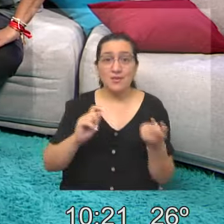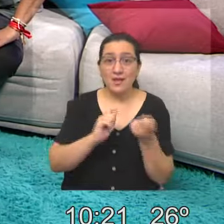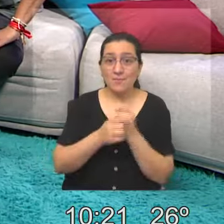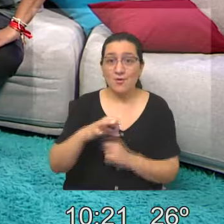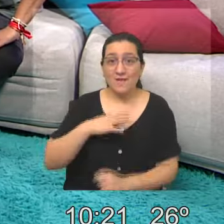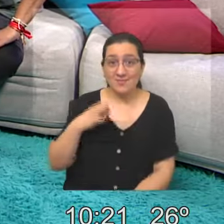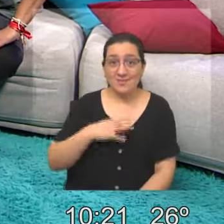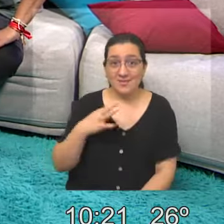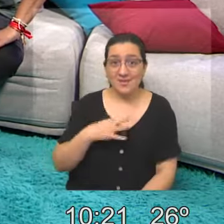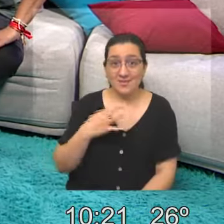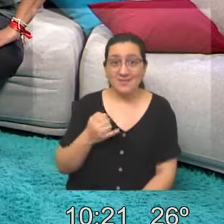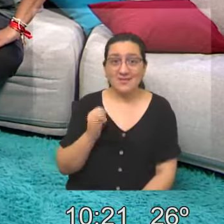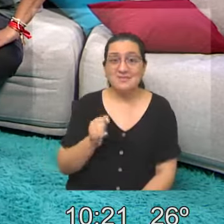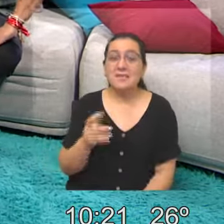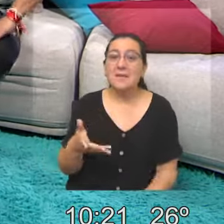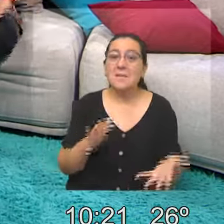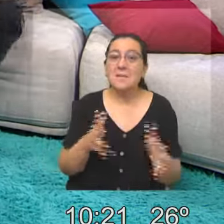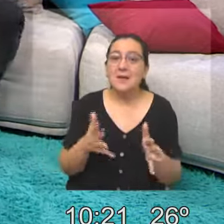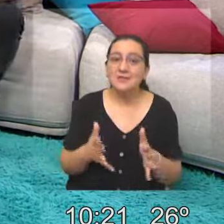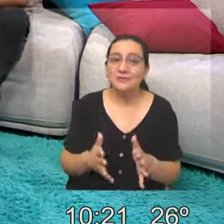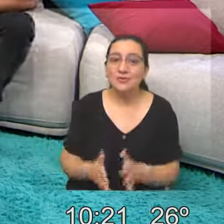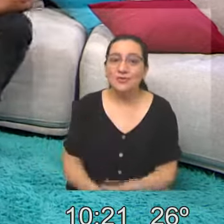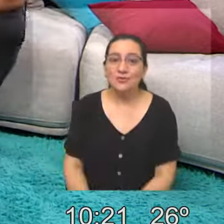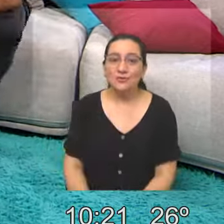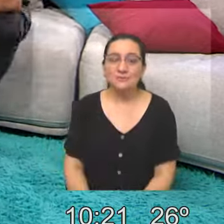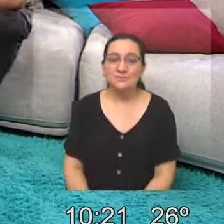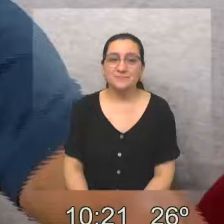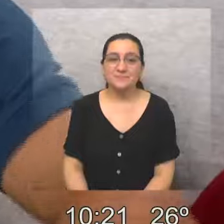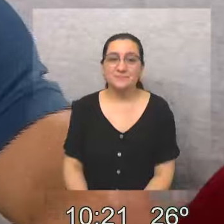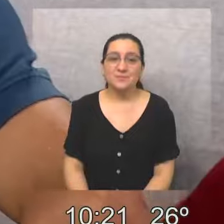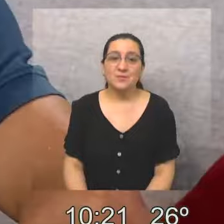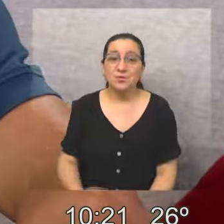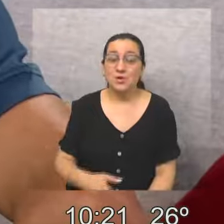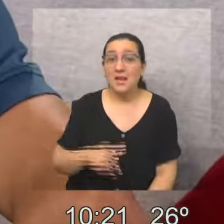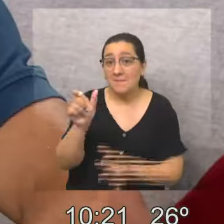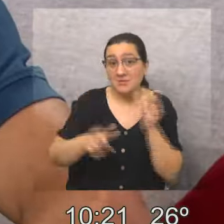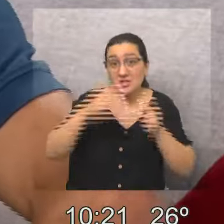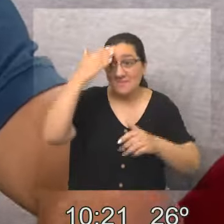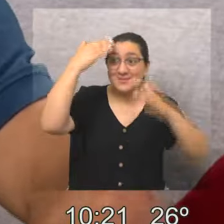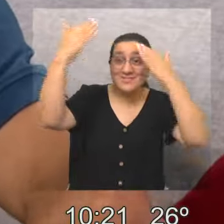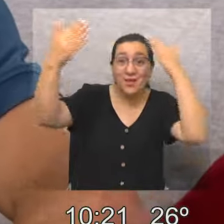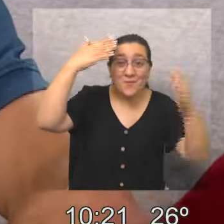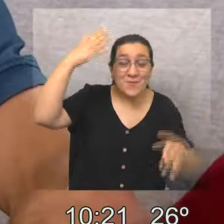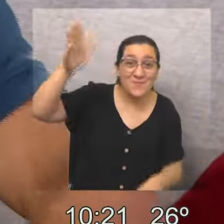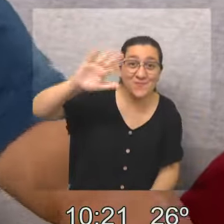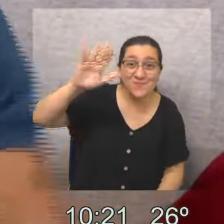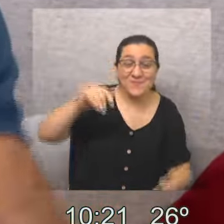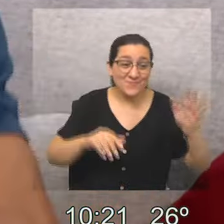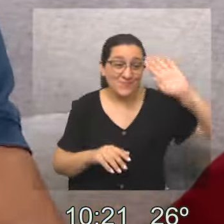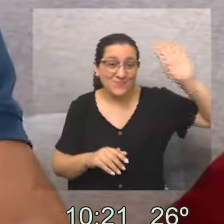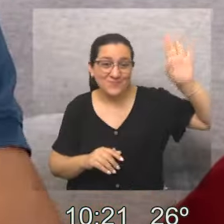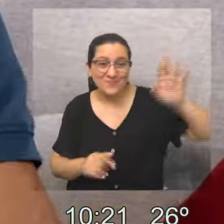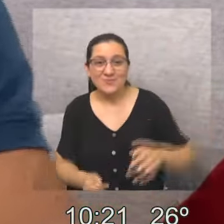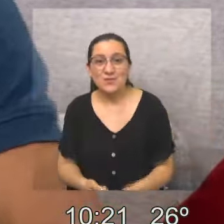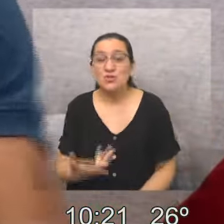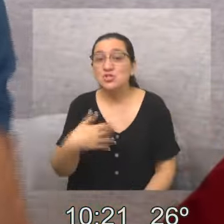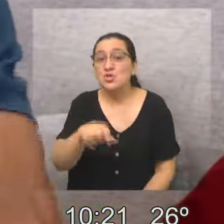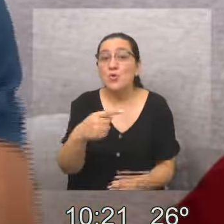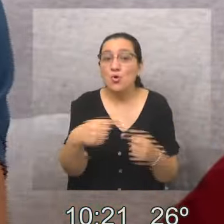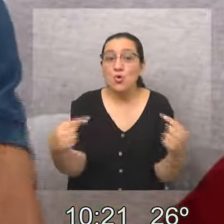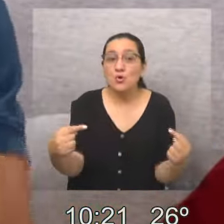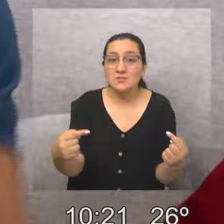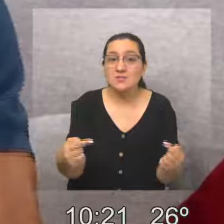Sí, sí. ¿Qué pasó después de que terminó de salir al aire? Me saluda gente que... en los repartos, ¿viste?